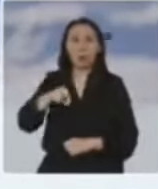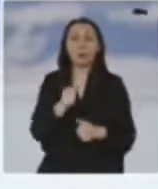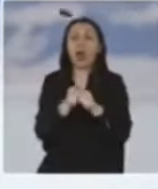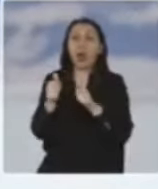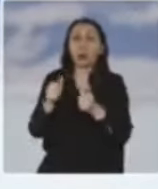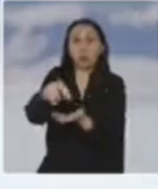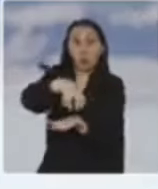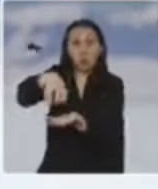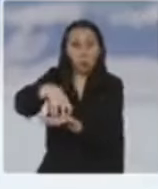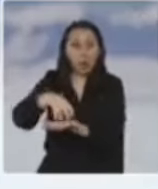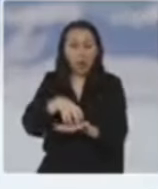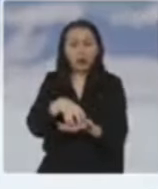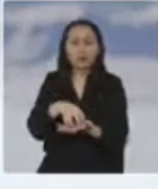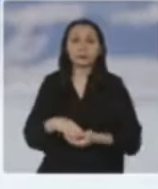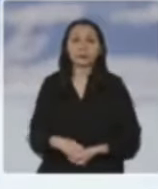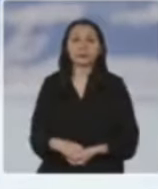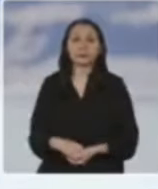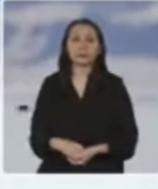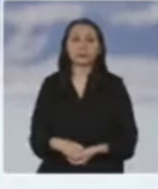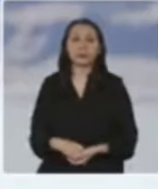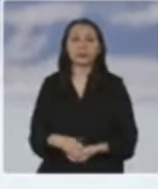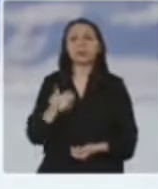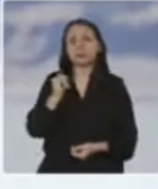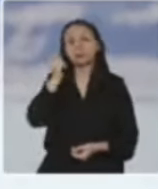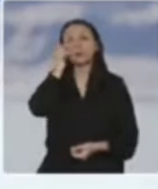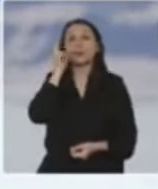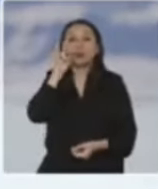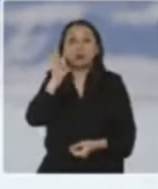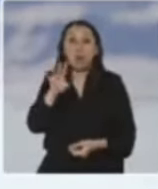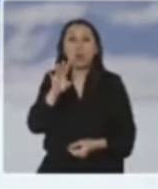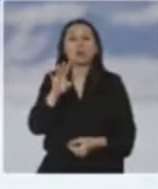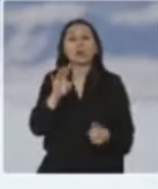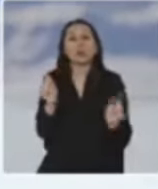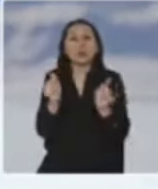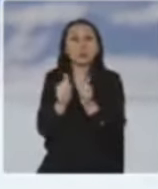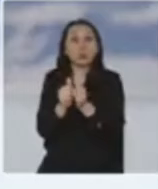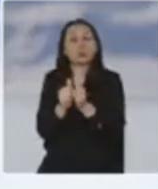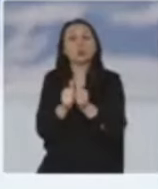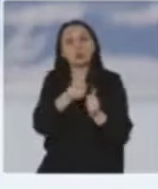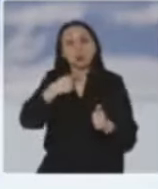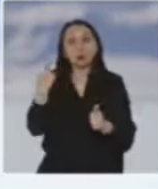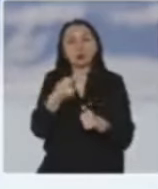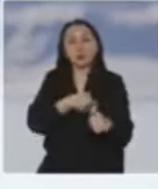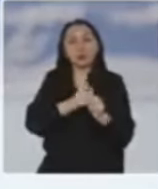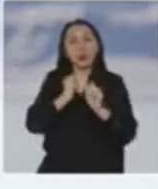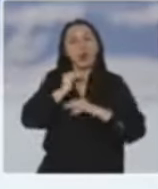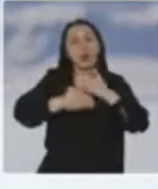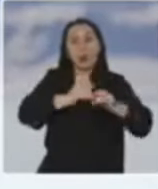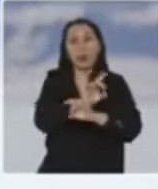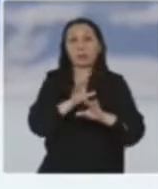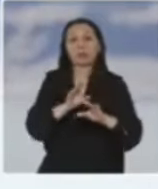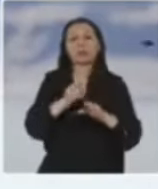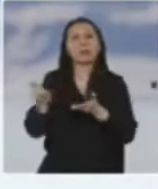autoridades locales y entendemos que solamente abordando en conjunto estos desafíos vamos a poder sacarlos adelante cuando los